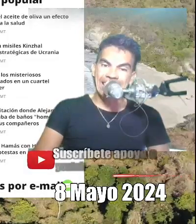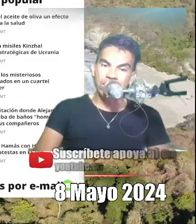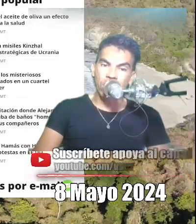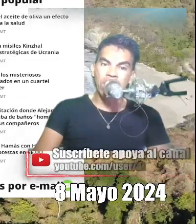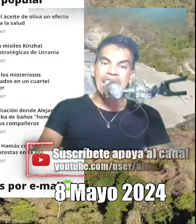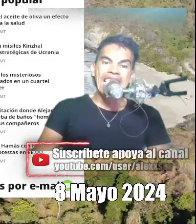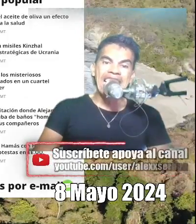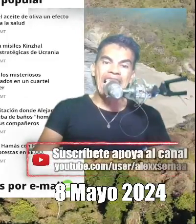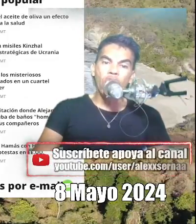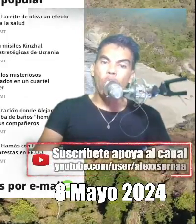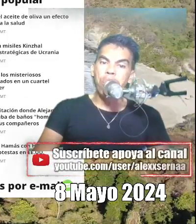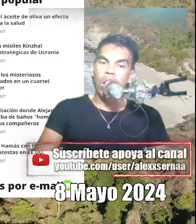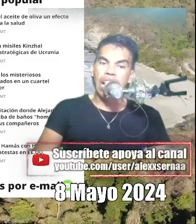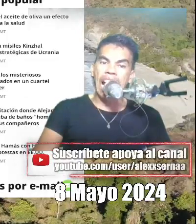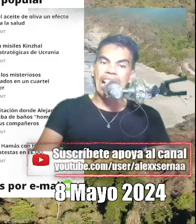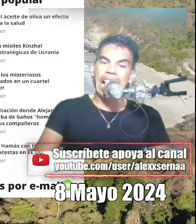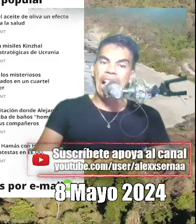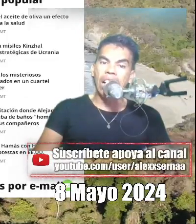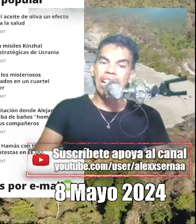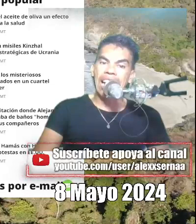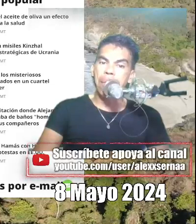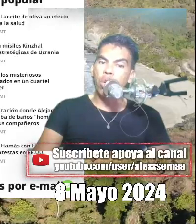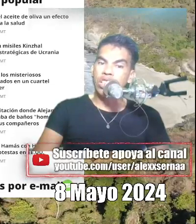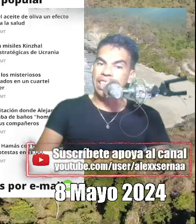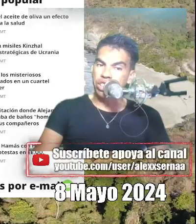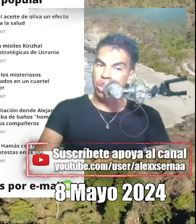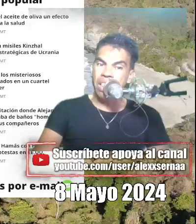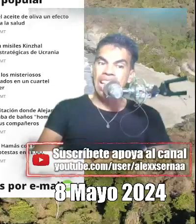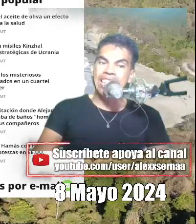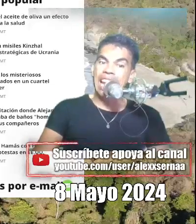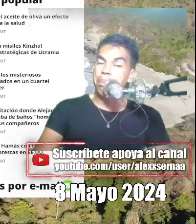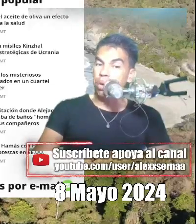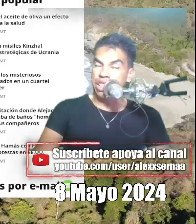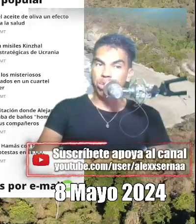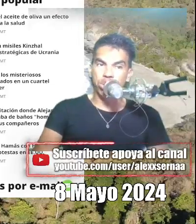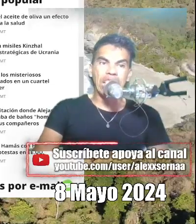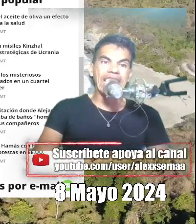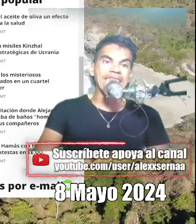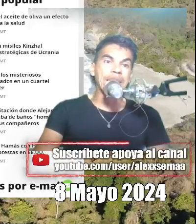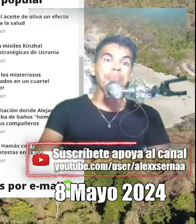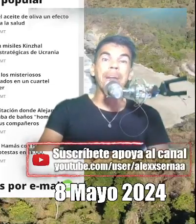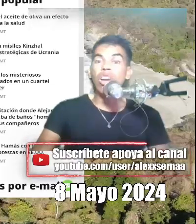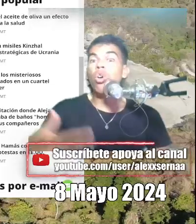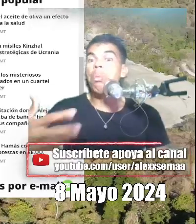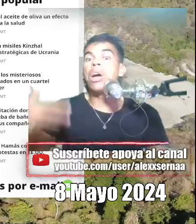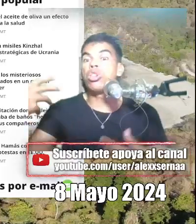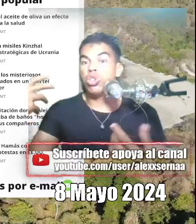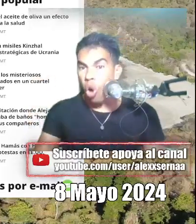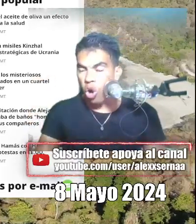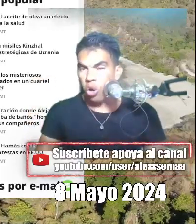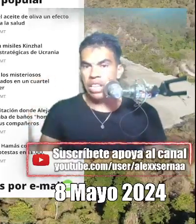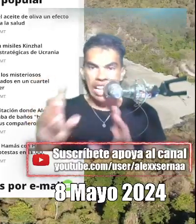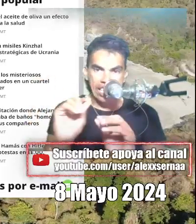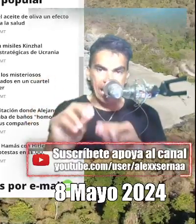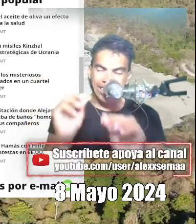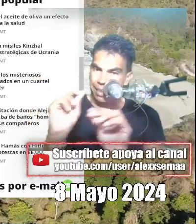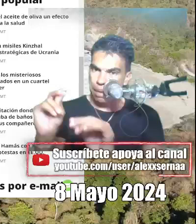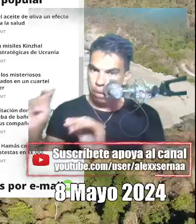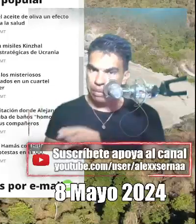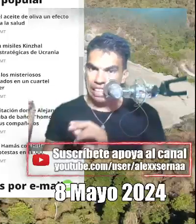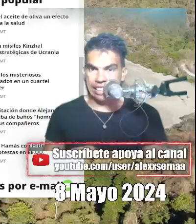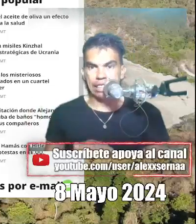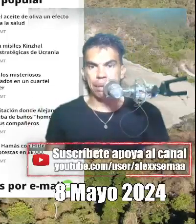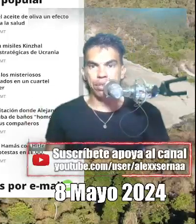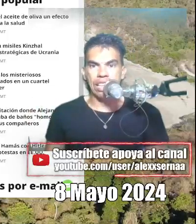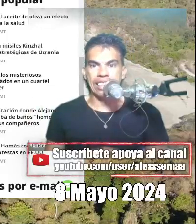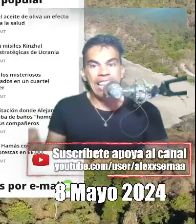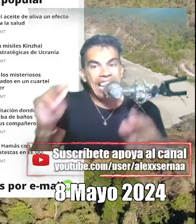normalización y la la glamor de la prostitución es decir verlo con buenos ojos y ahí se van a